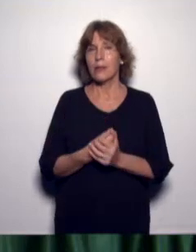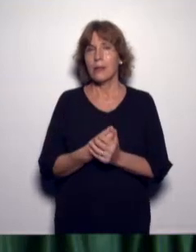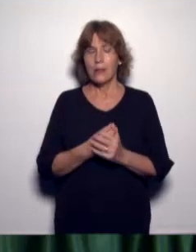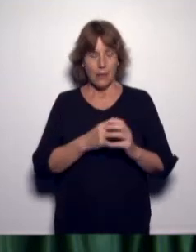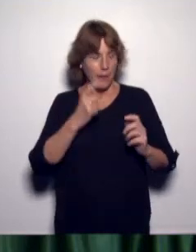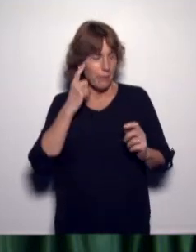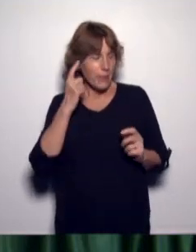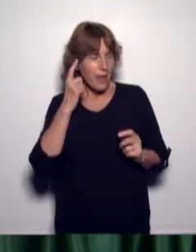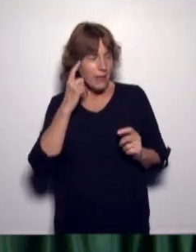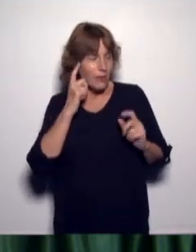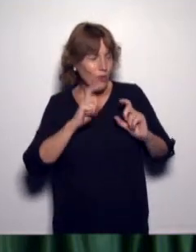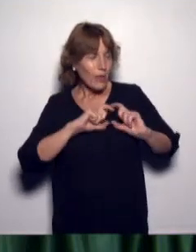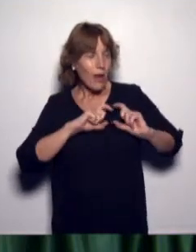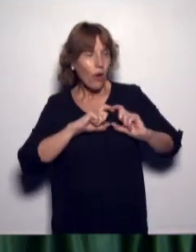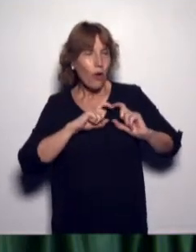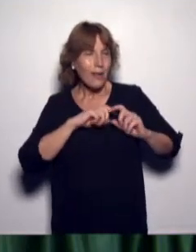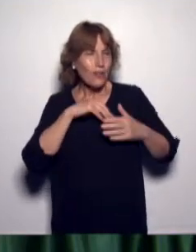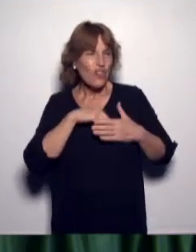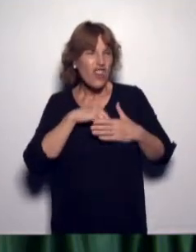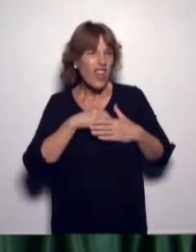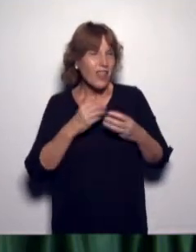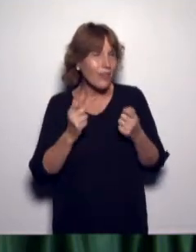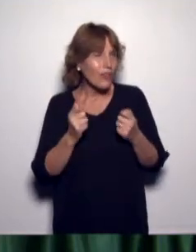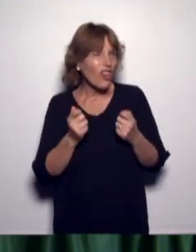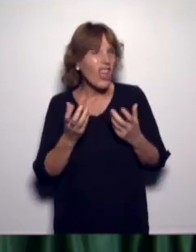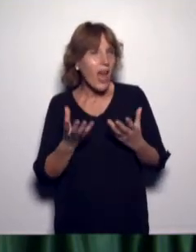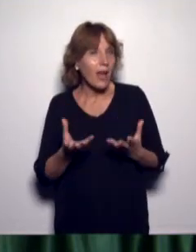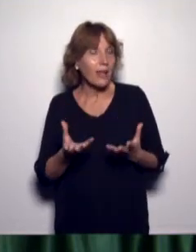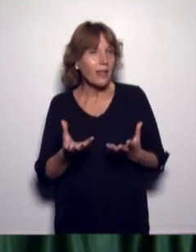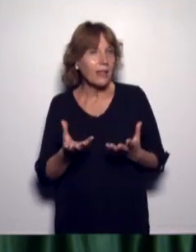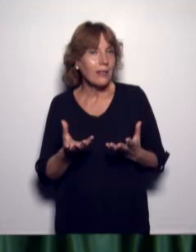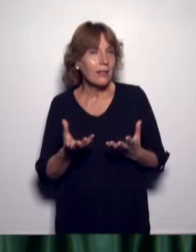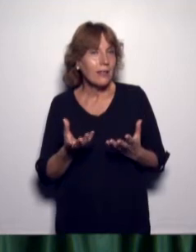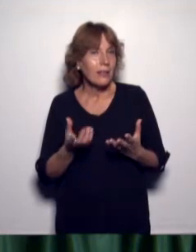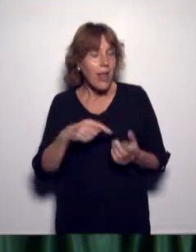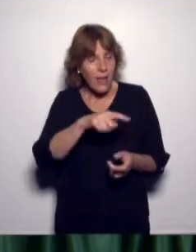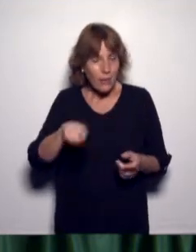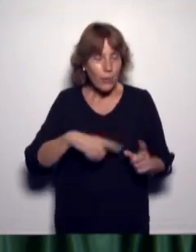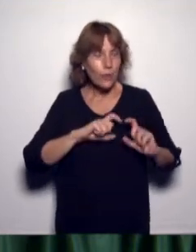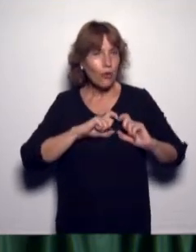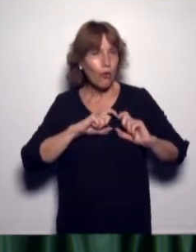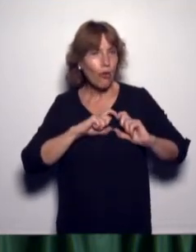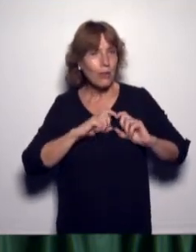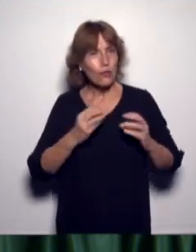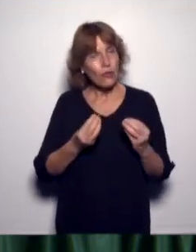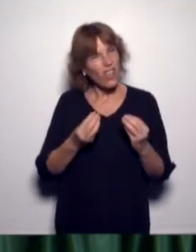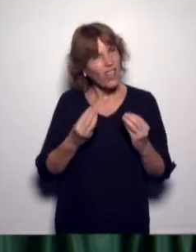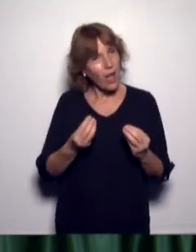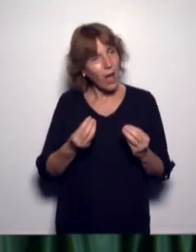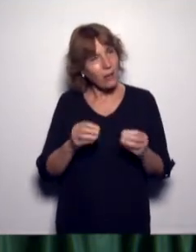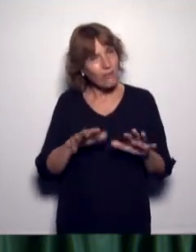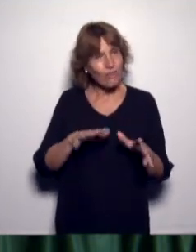no? ¿Qué pasa en el nuestro cuando nos vemos manchados por distintas causas, no?